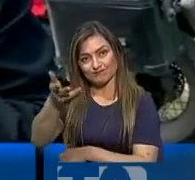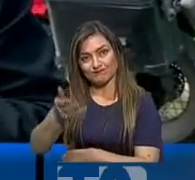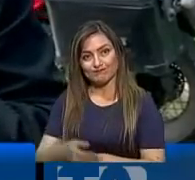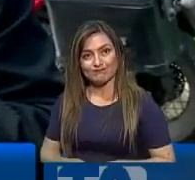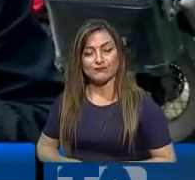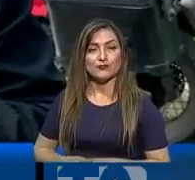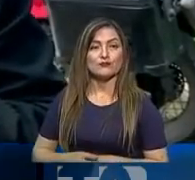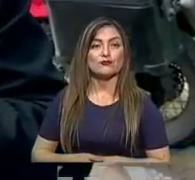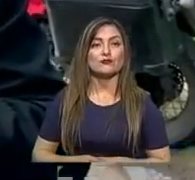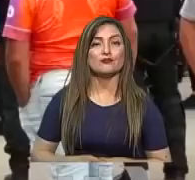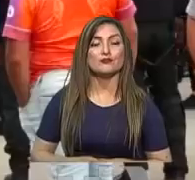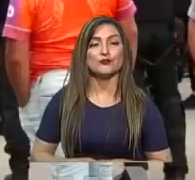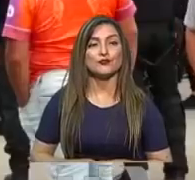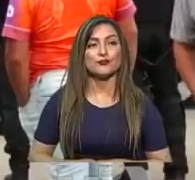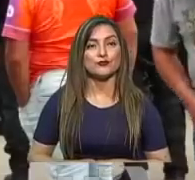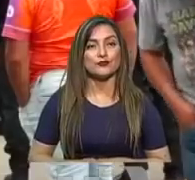en la siguiente nota.